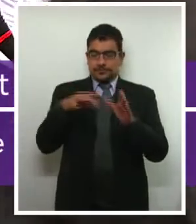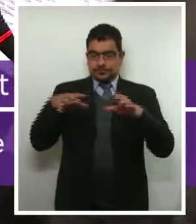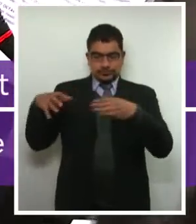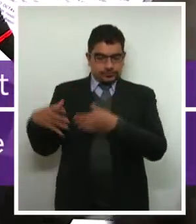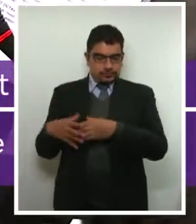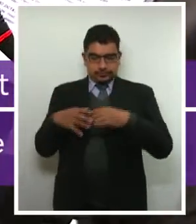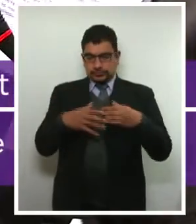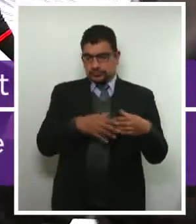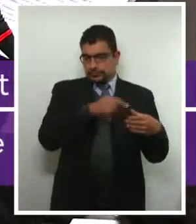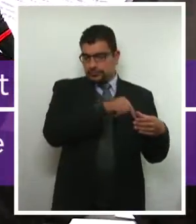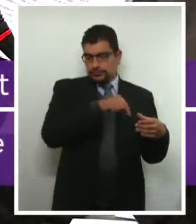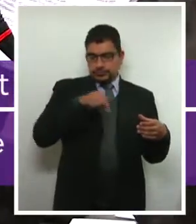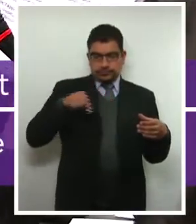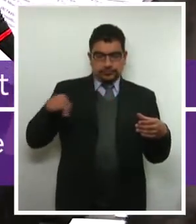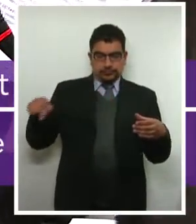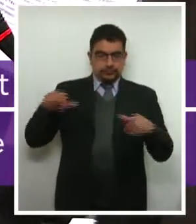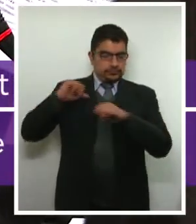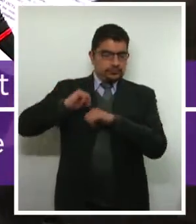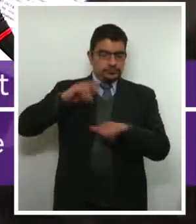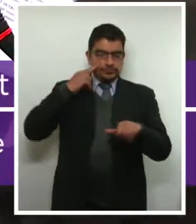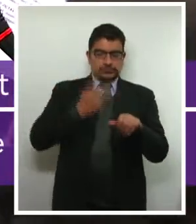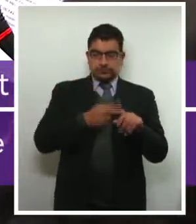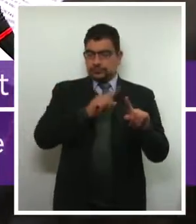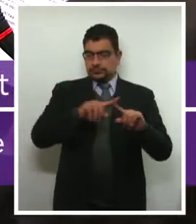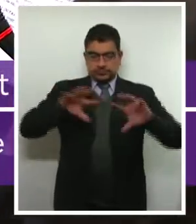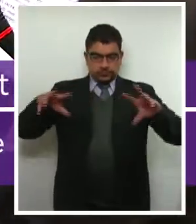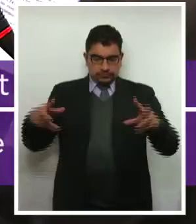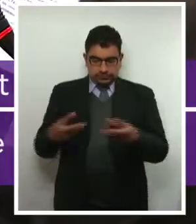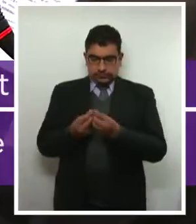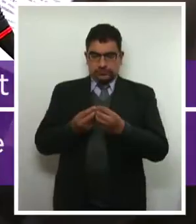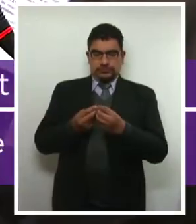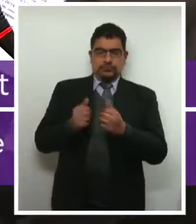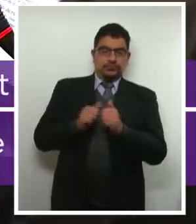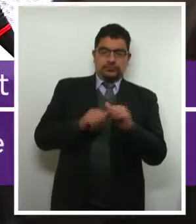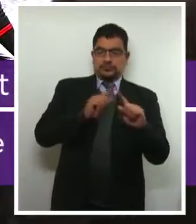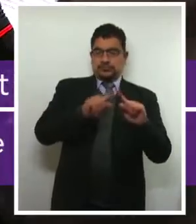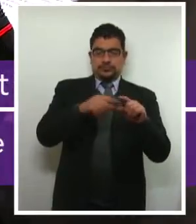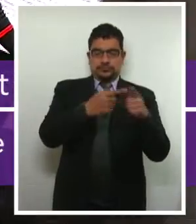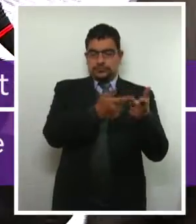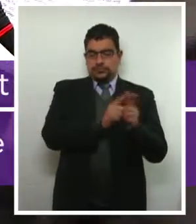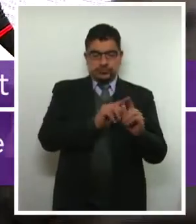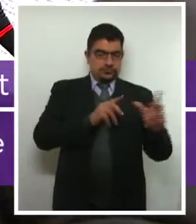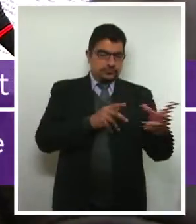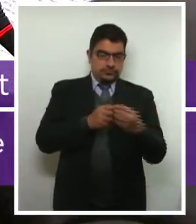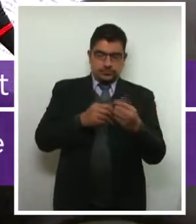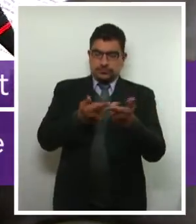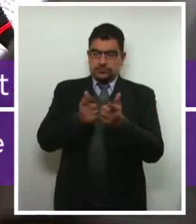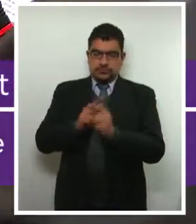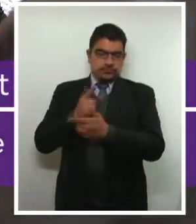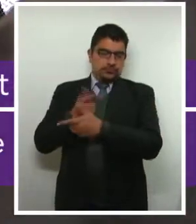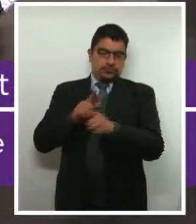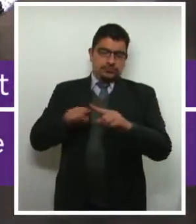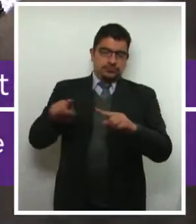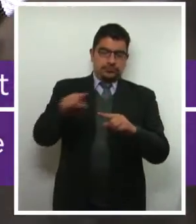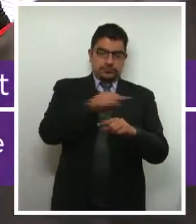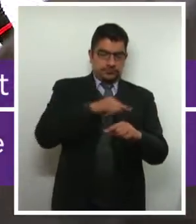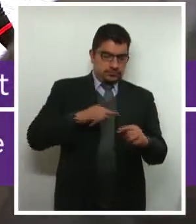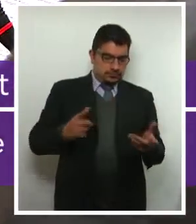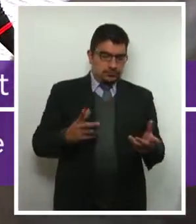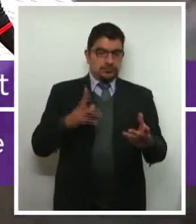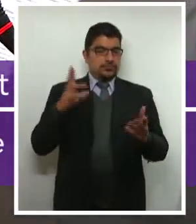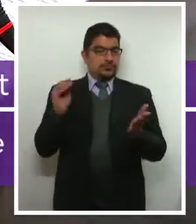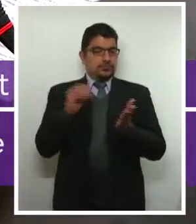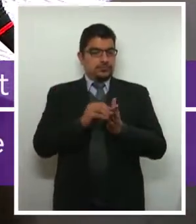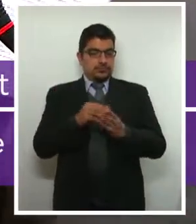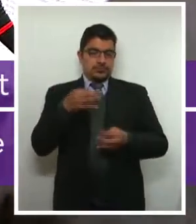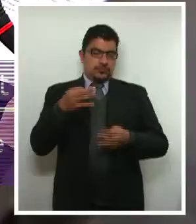consejos ciudadanos encargados de la integración de los organismos autónomos. No es